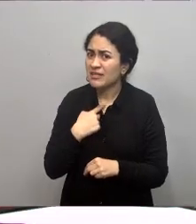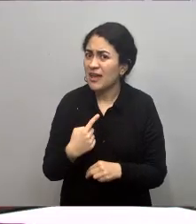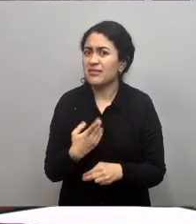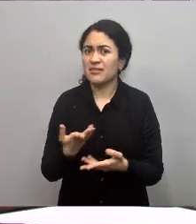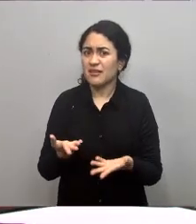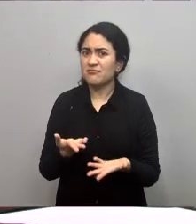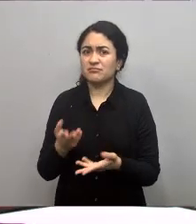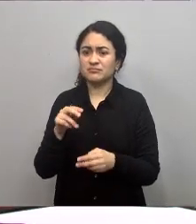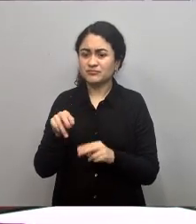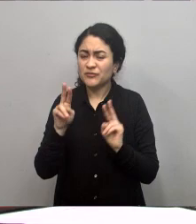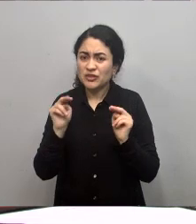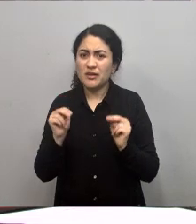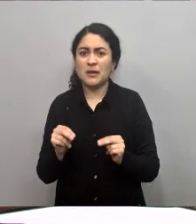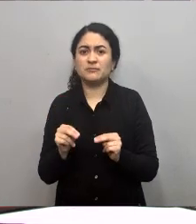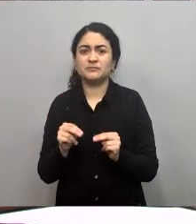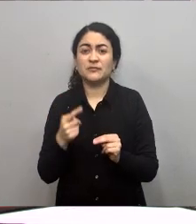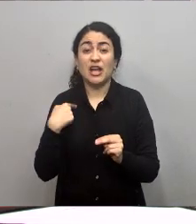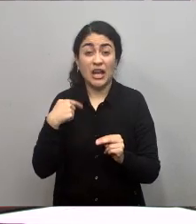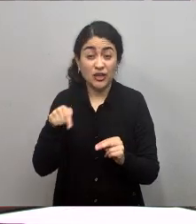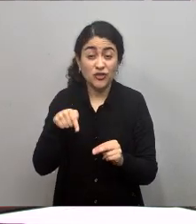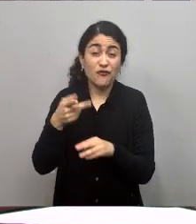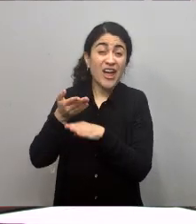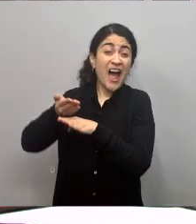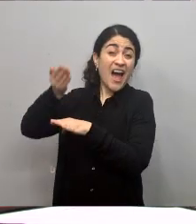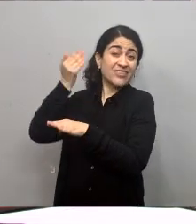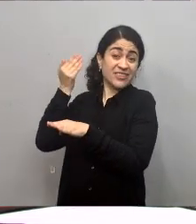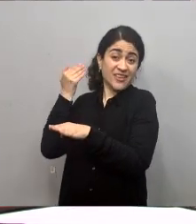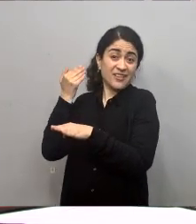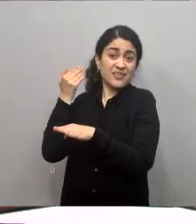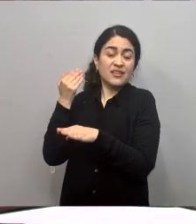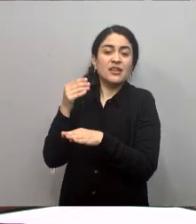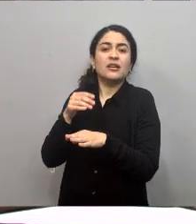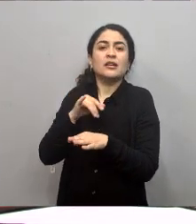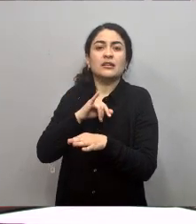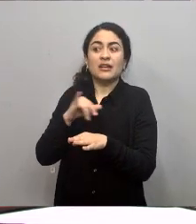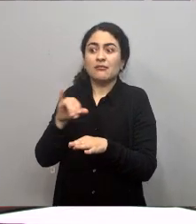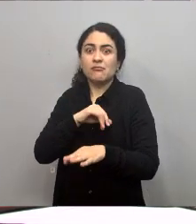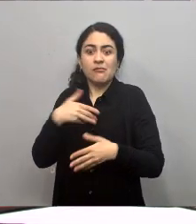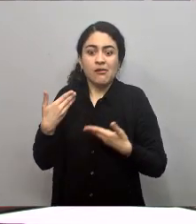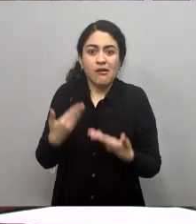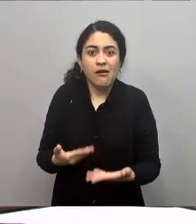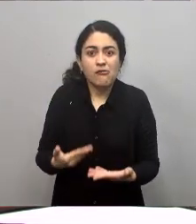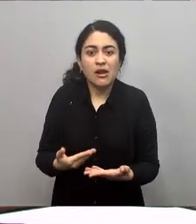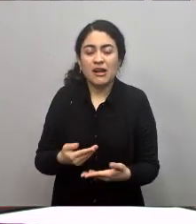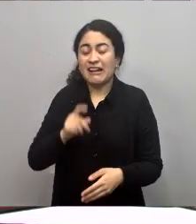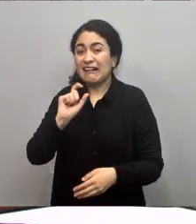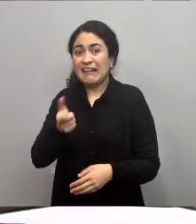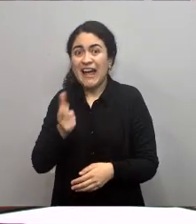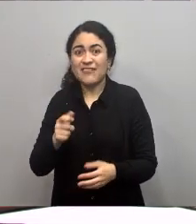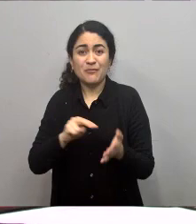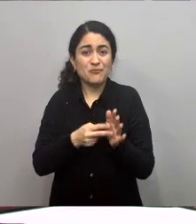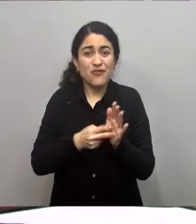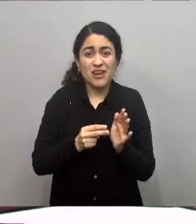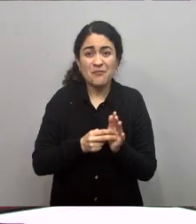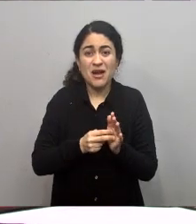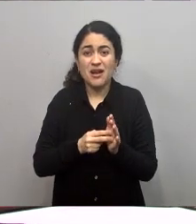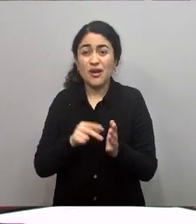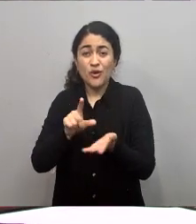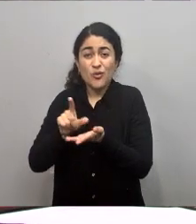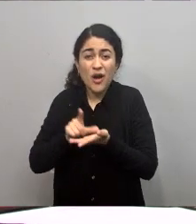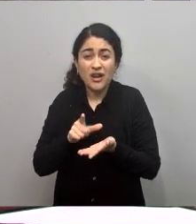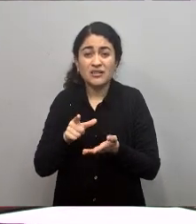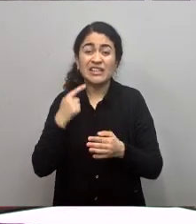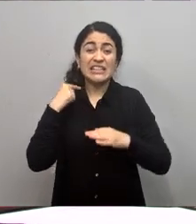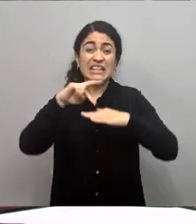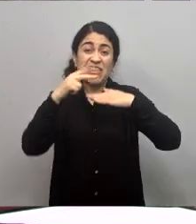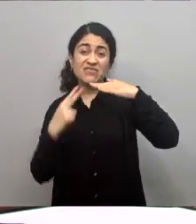se desatara, ¿no es cierto?, este problema tan grave, ¿no es cierto?, que se gatilló en la zona de Quintero